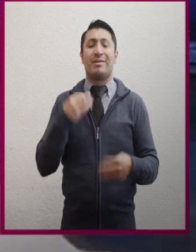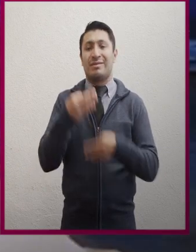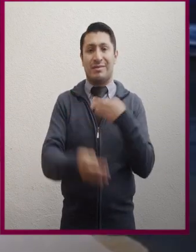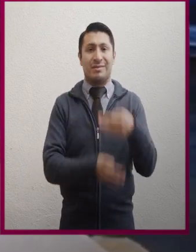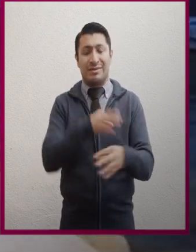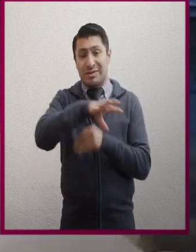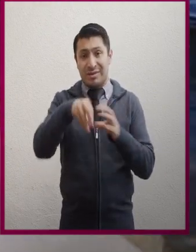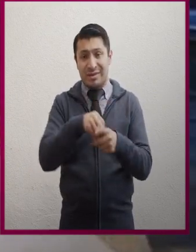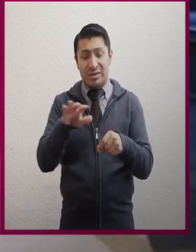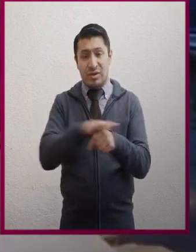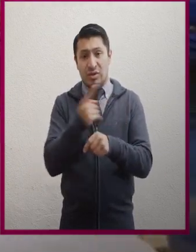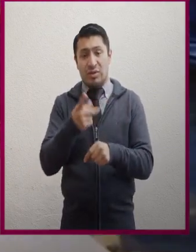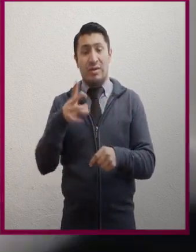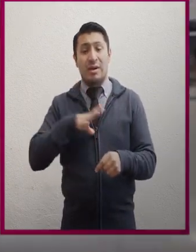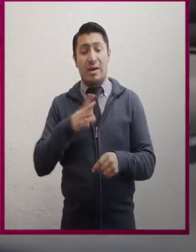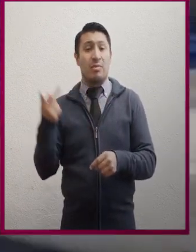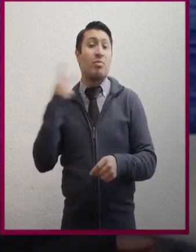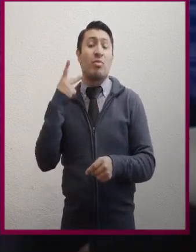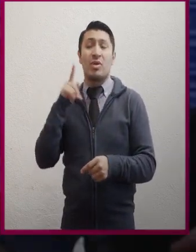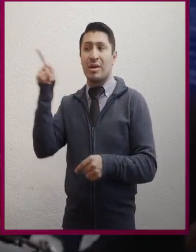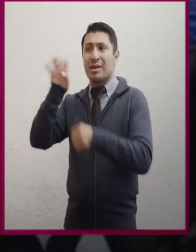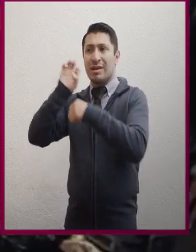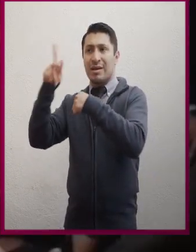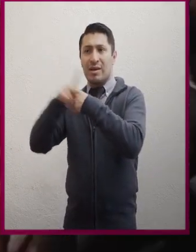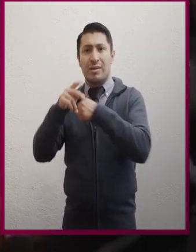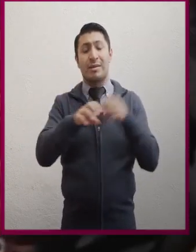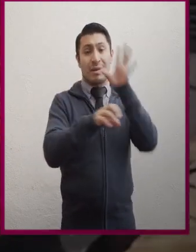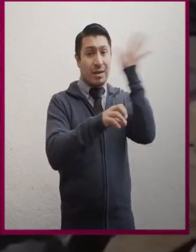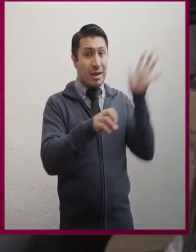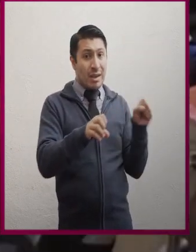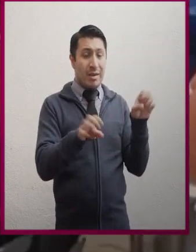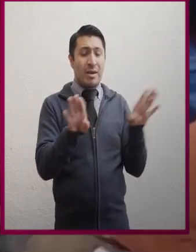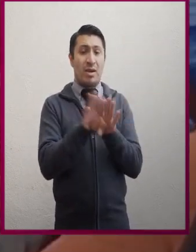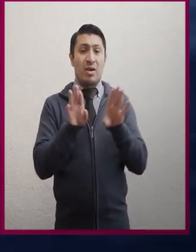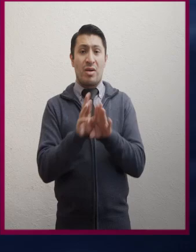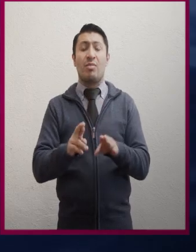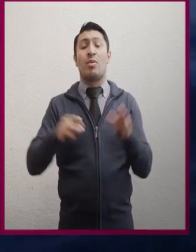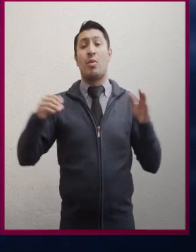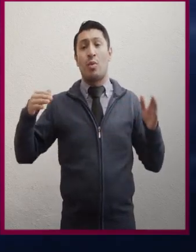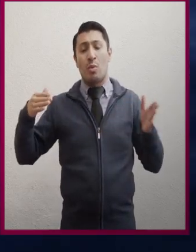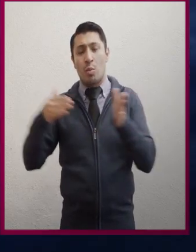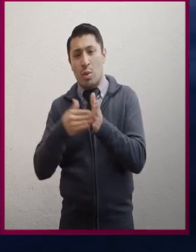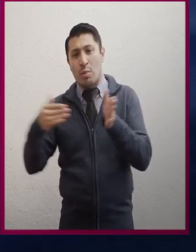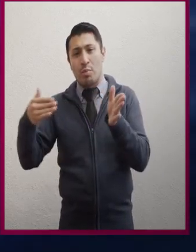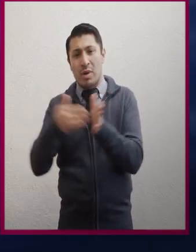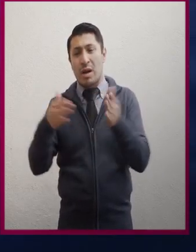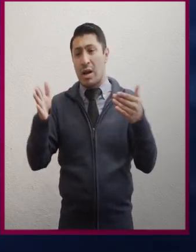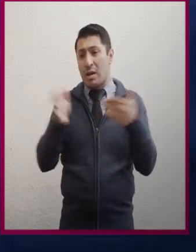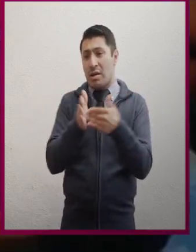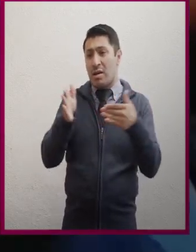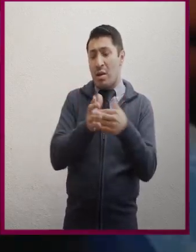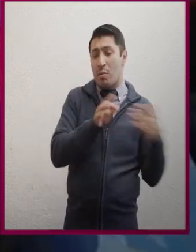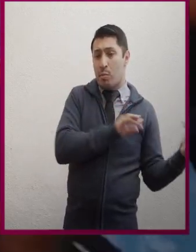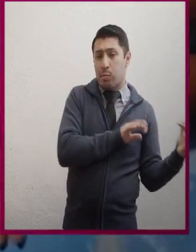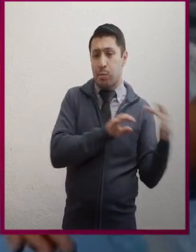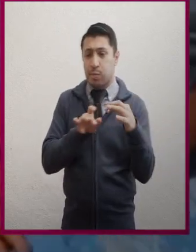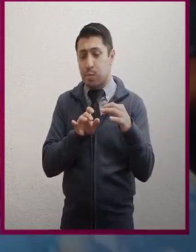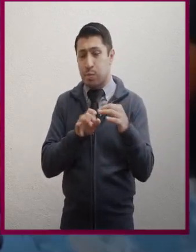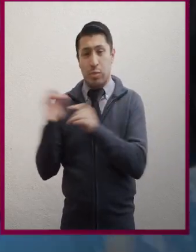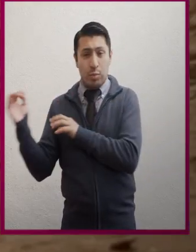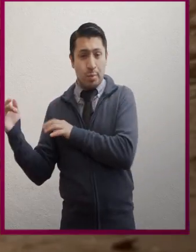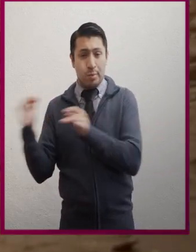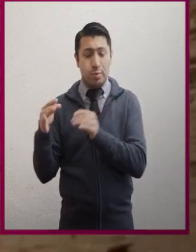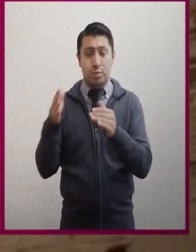prometida. Todo esto se debe a que las políticas dictadas en Europa y en África se concentran en bloquear la entrada y la salida